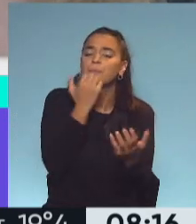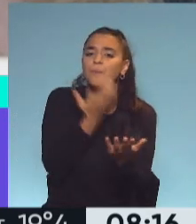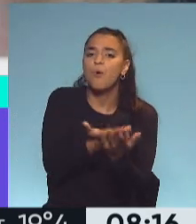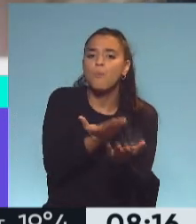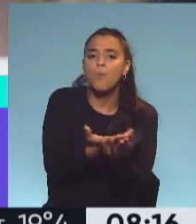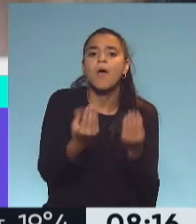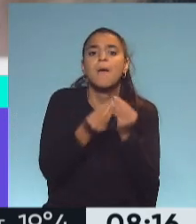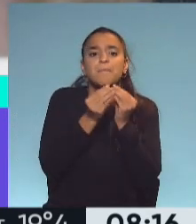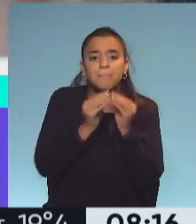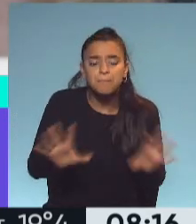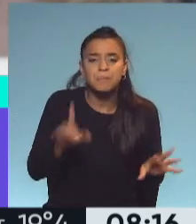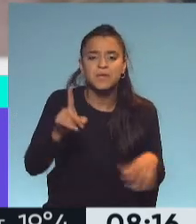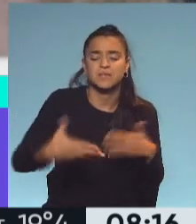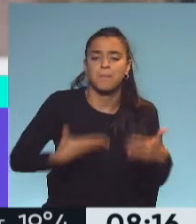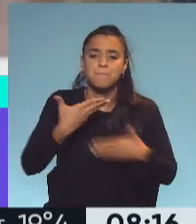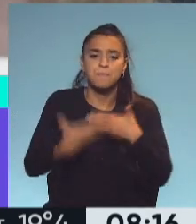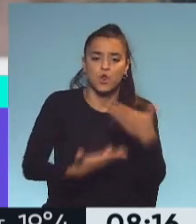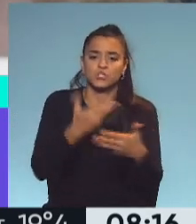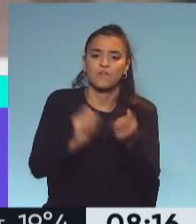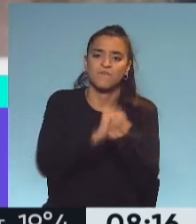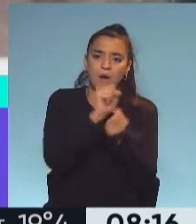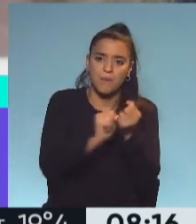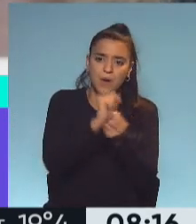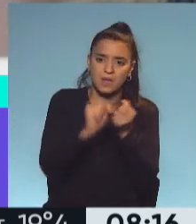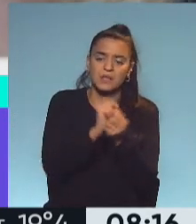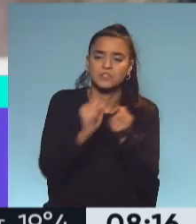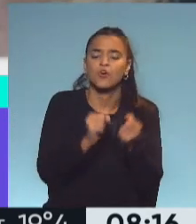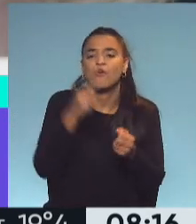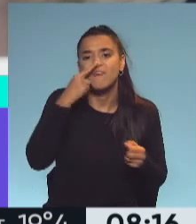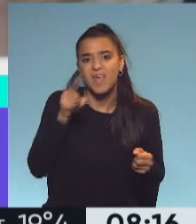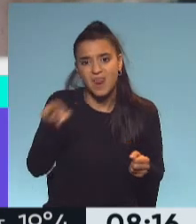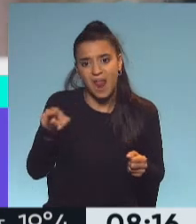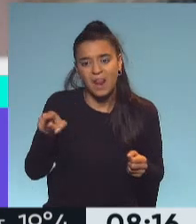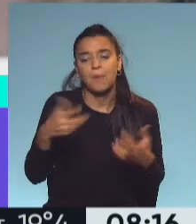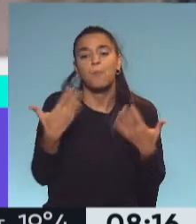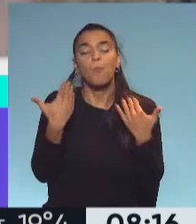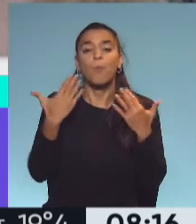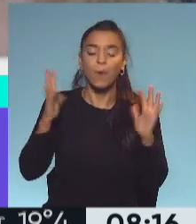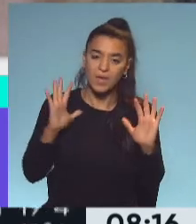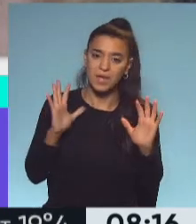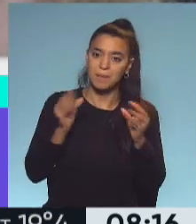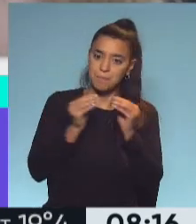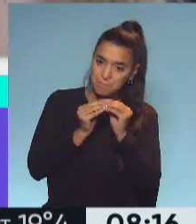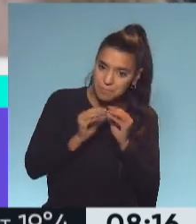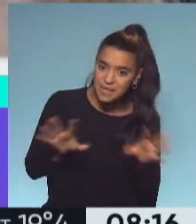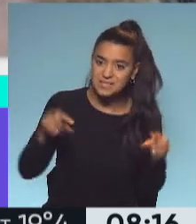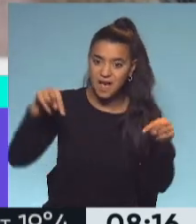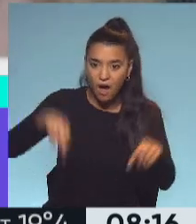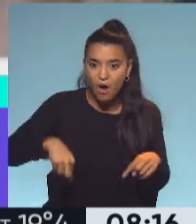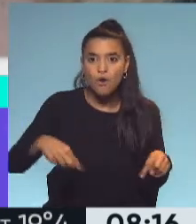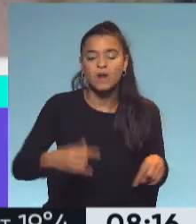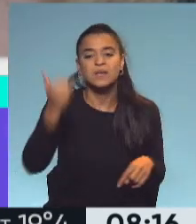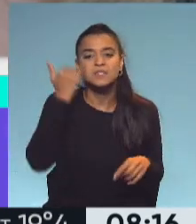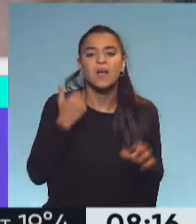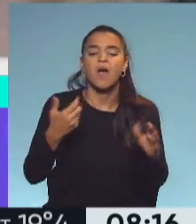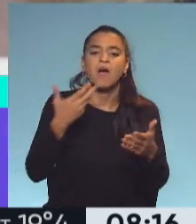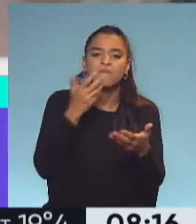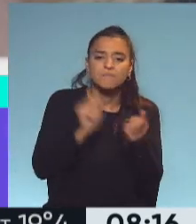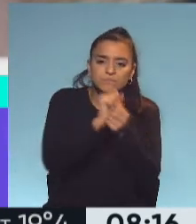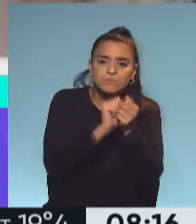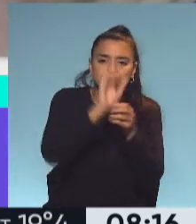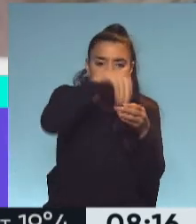de empezar, digamos, ese proceso de fabricación por el final y tener la posibilidad de comenzar ya a hacer el formulado,